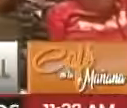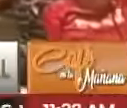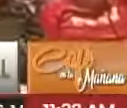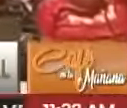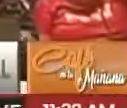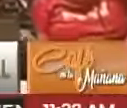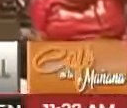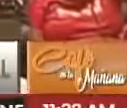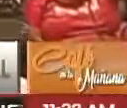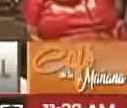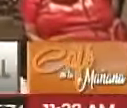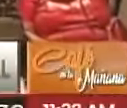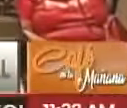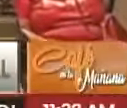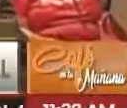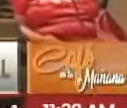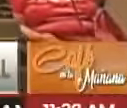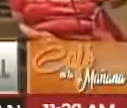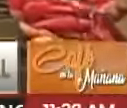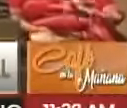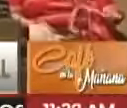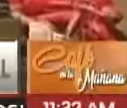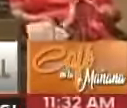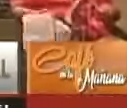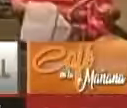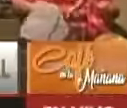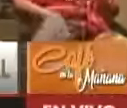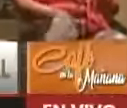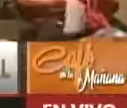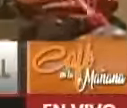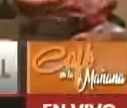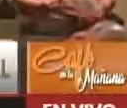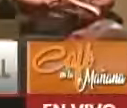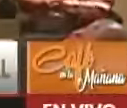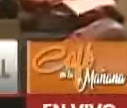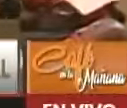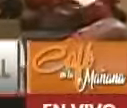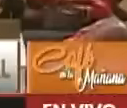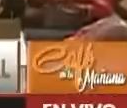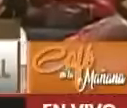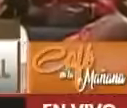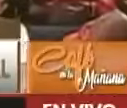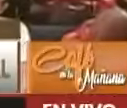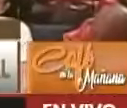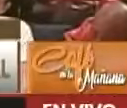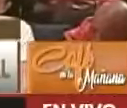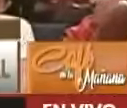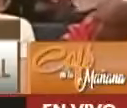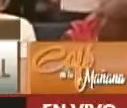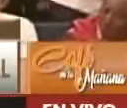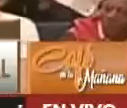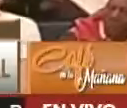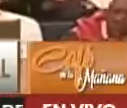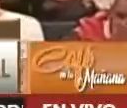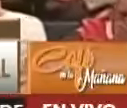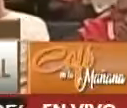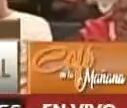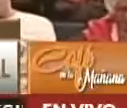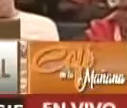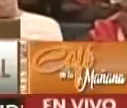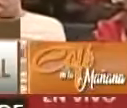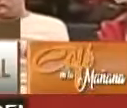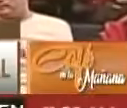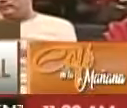Vamos a enviarle un saludo a todo el gran pueblo patriótico, a todos los movimientos sociales y a Venezuela toda, desde aquí, desde